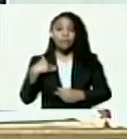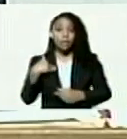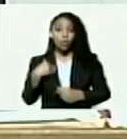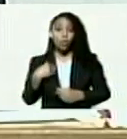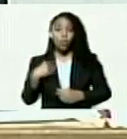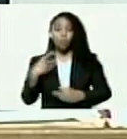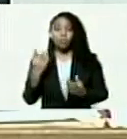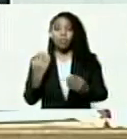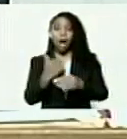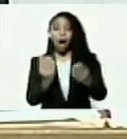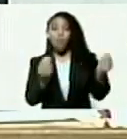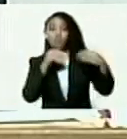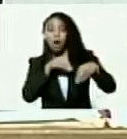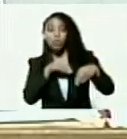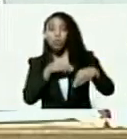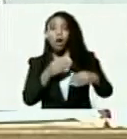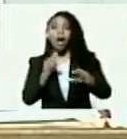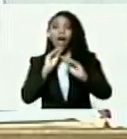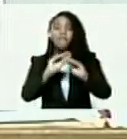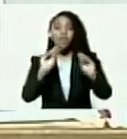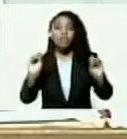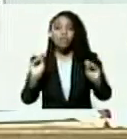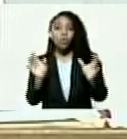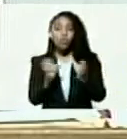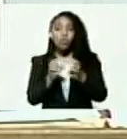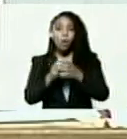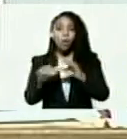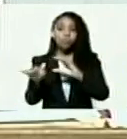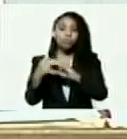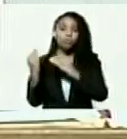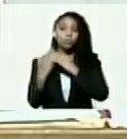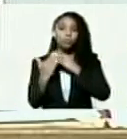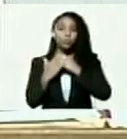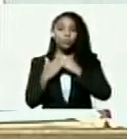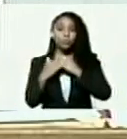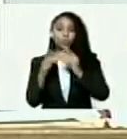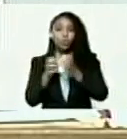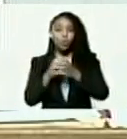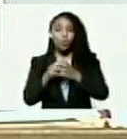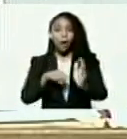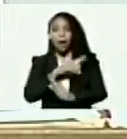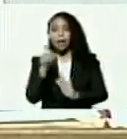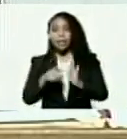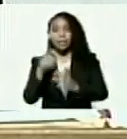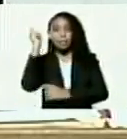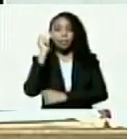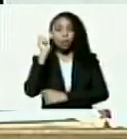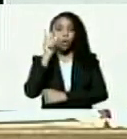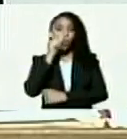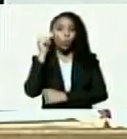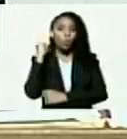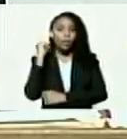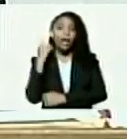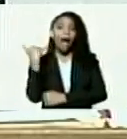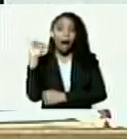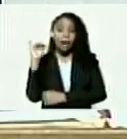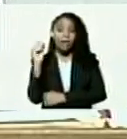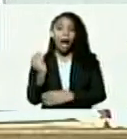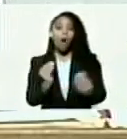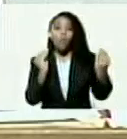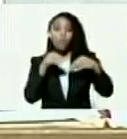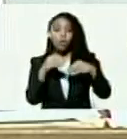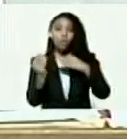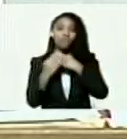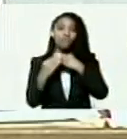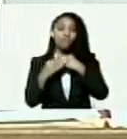de la plenaria la convocatoria a comisión general. Las diputadas y diputados que estén de acuerdo con la convocatoria